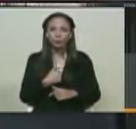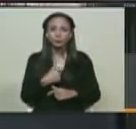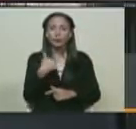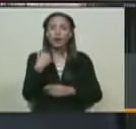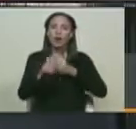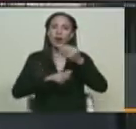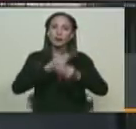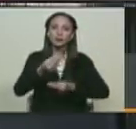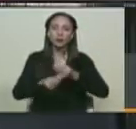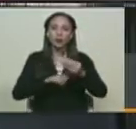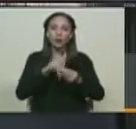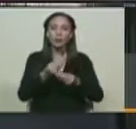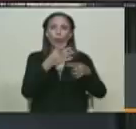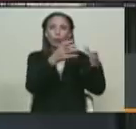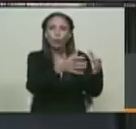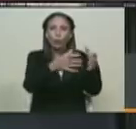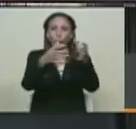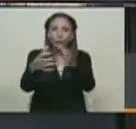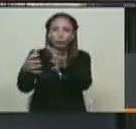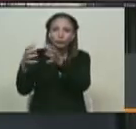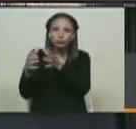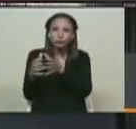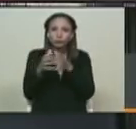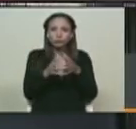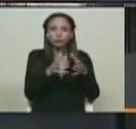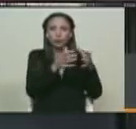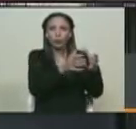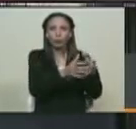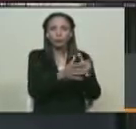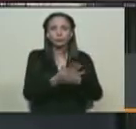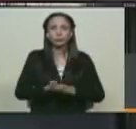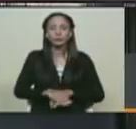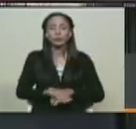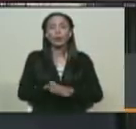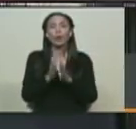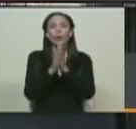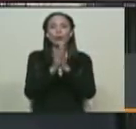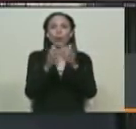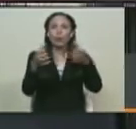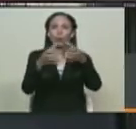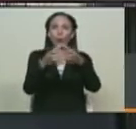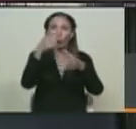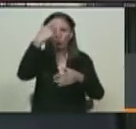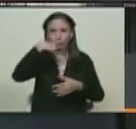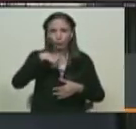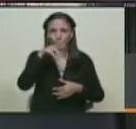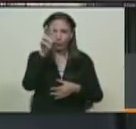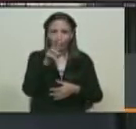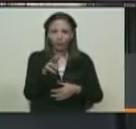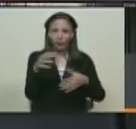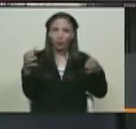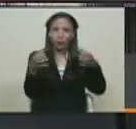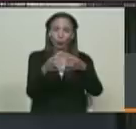crear por segmentos. Y le pido al Movimiento Somos Venezuela, en primer lugar,